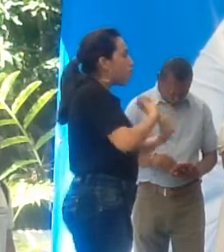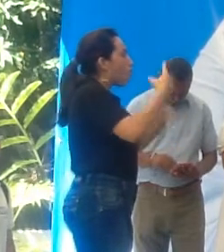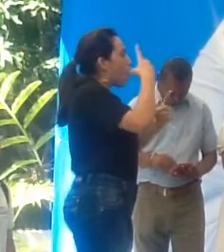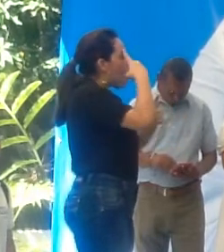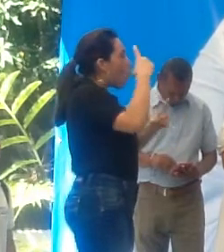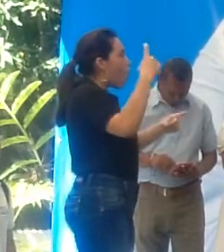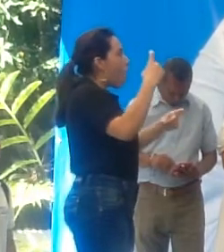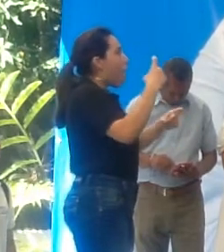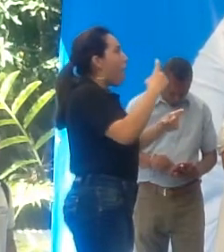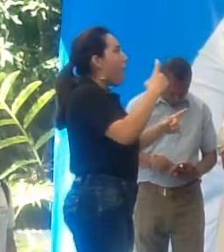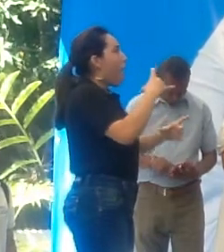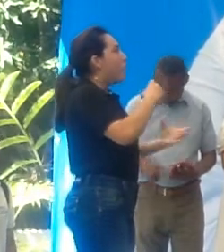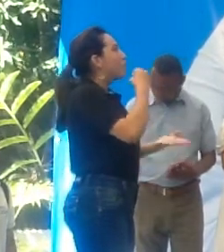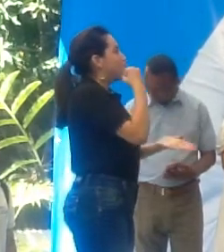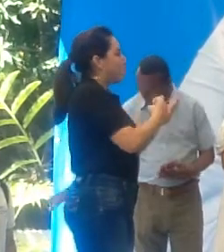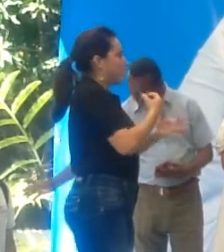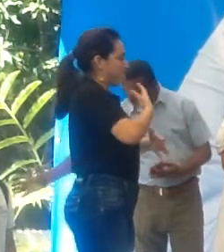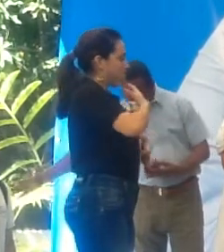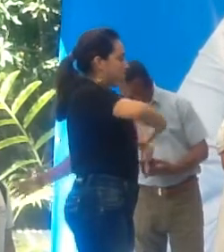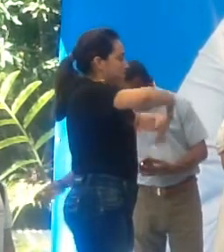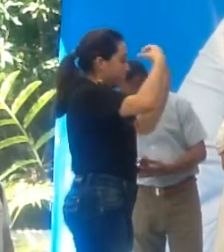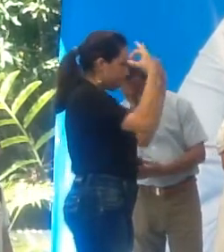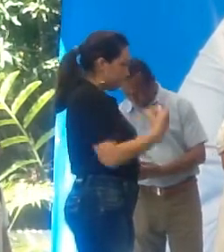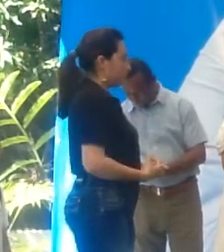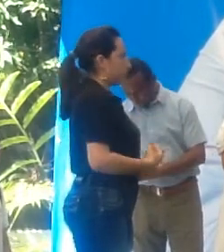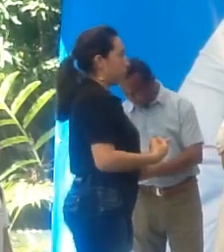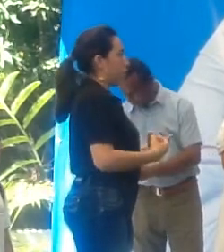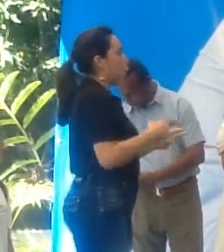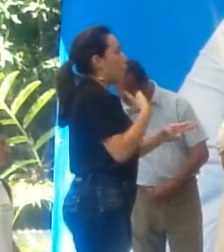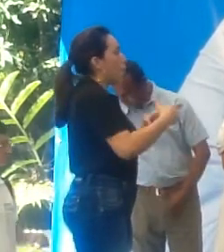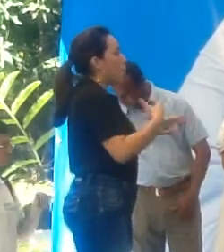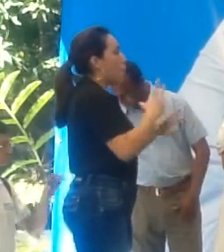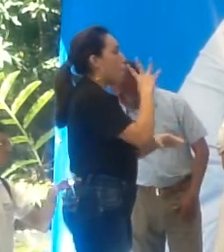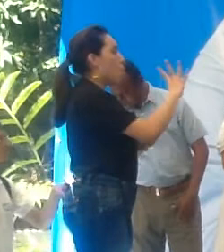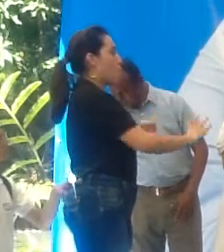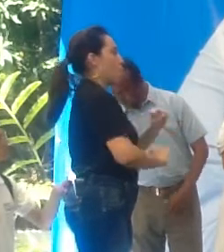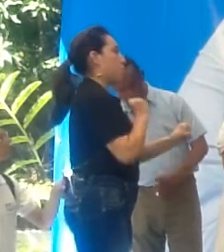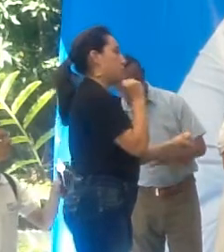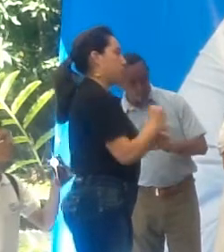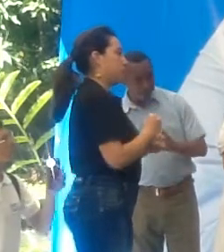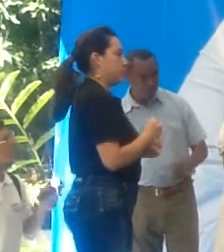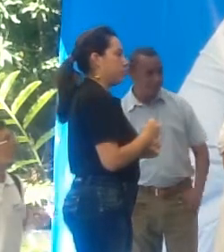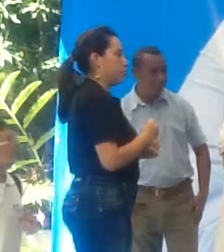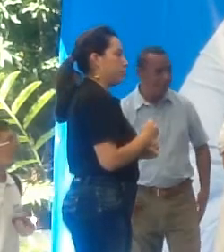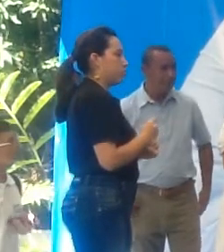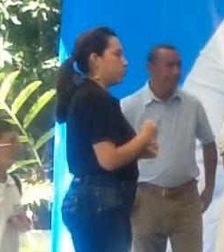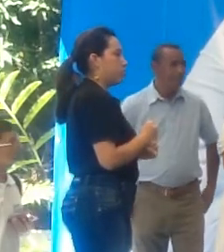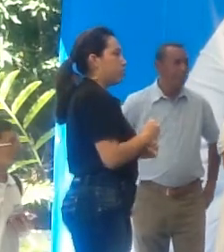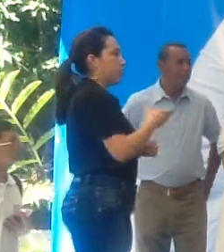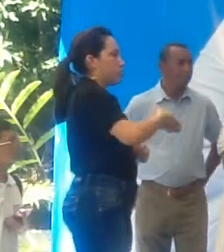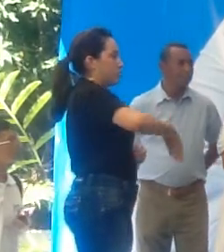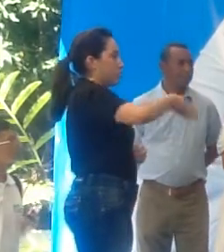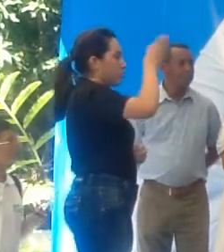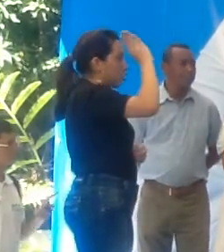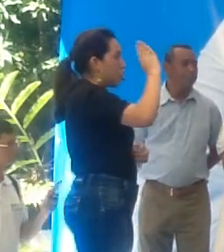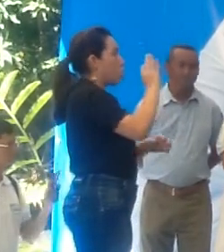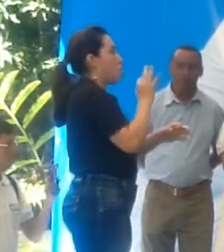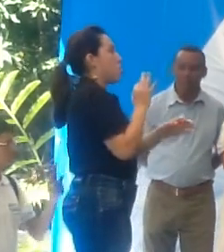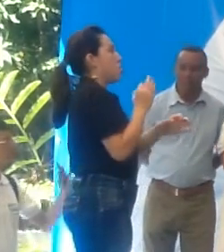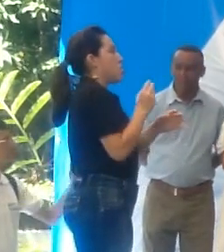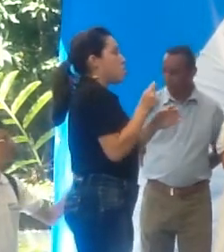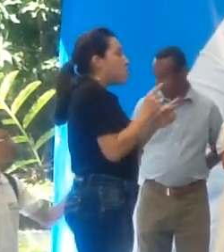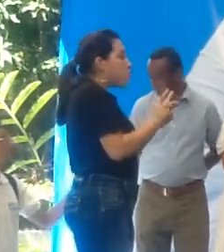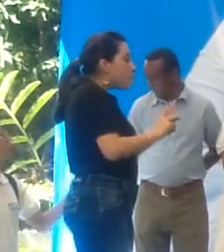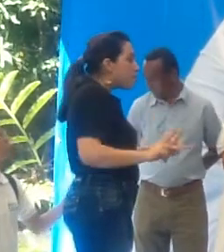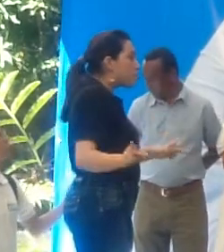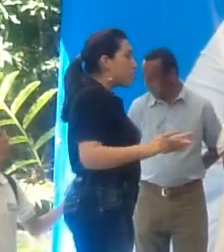sueño cumplido y materializado en los próximos 4 años, si Dios y el pueblo del